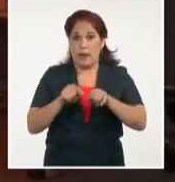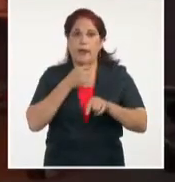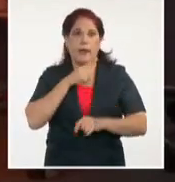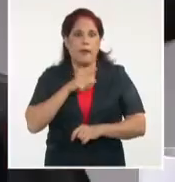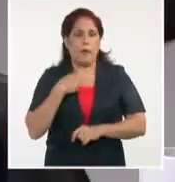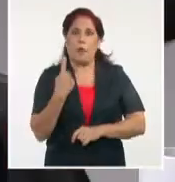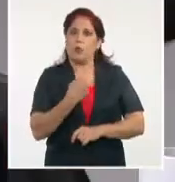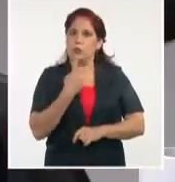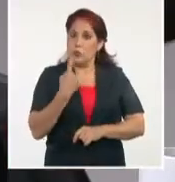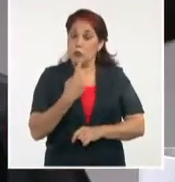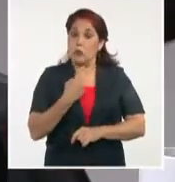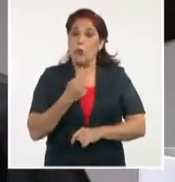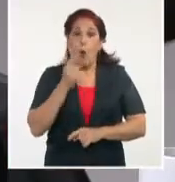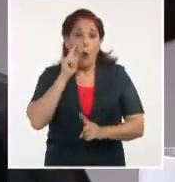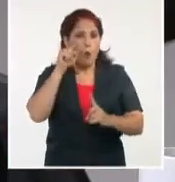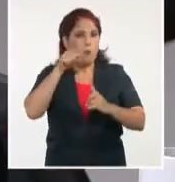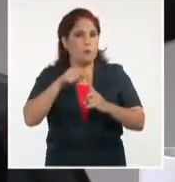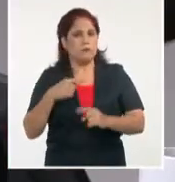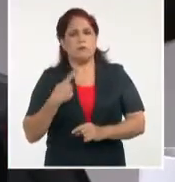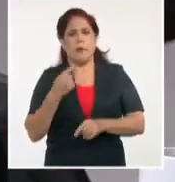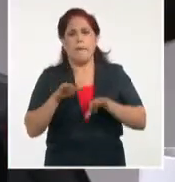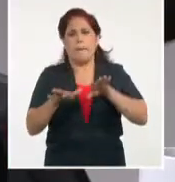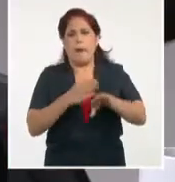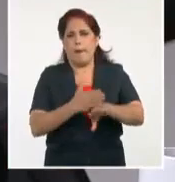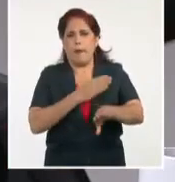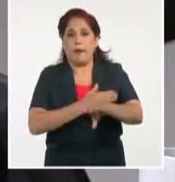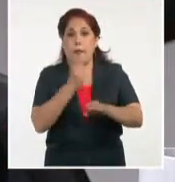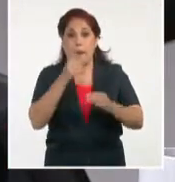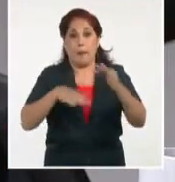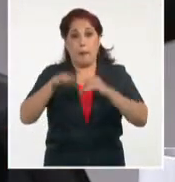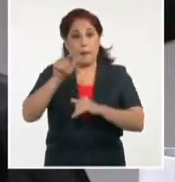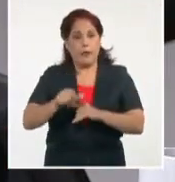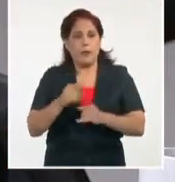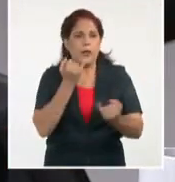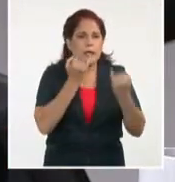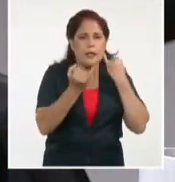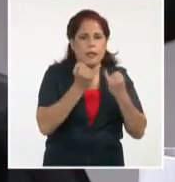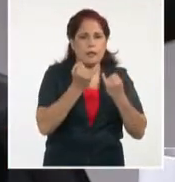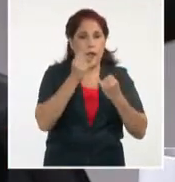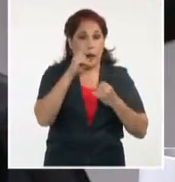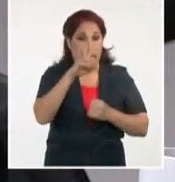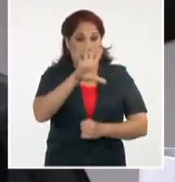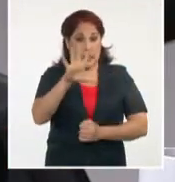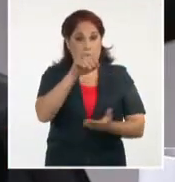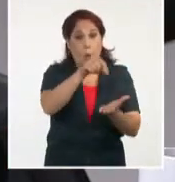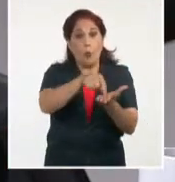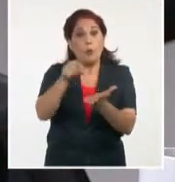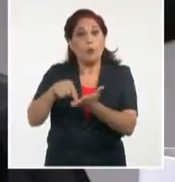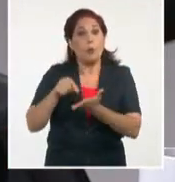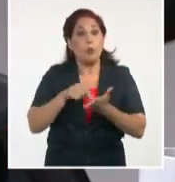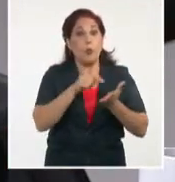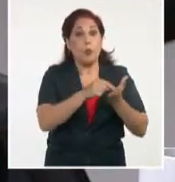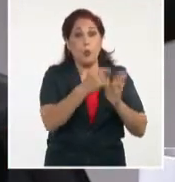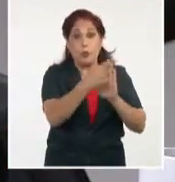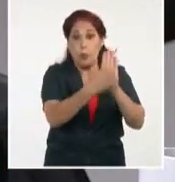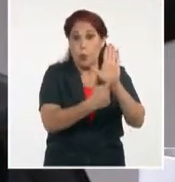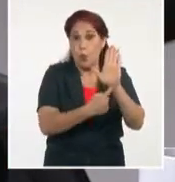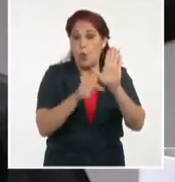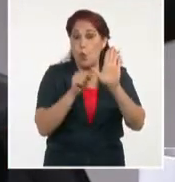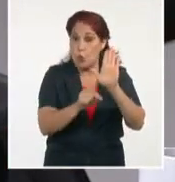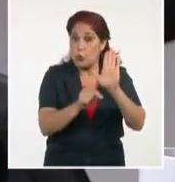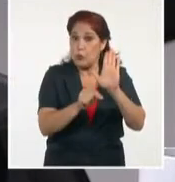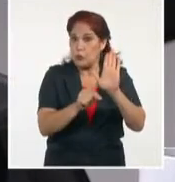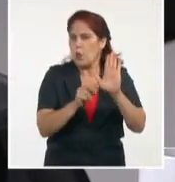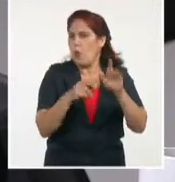nosotros, porque uno de los objetivos que estableció el primer ministro era identificar en esos 25 puntos las indicaciones, aquellas capacidades en el país